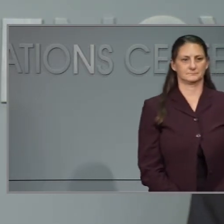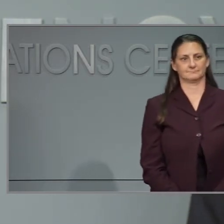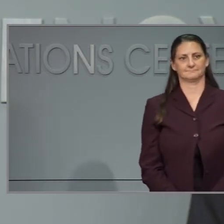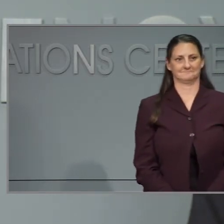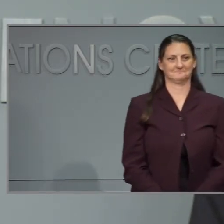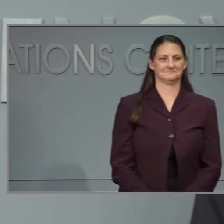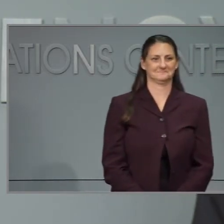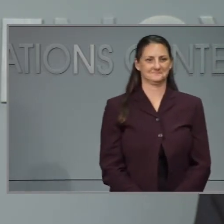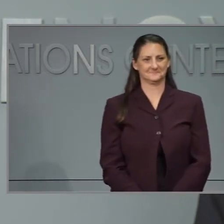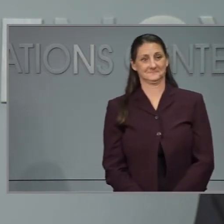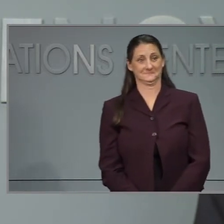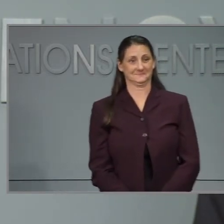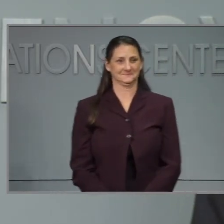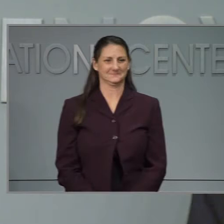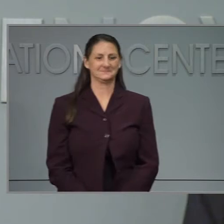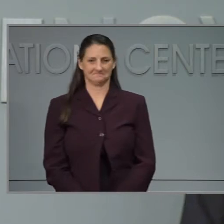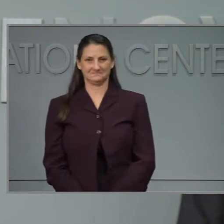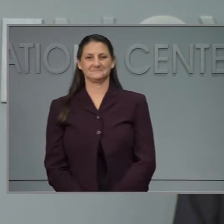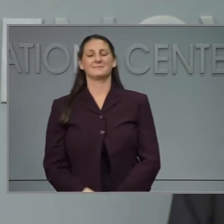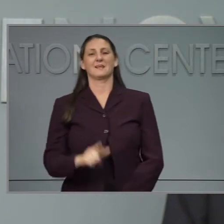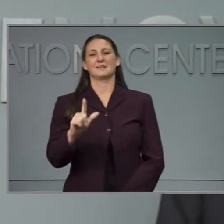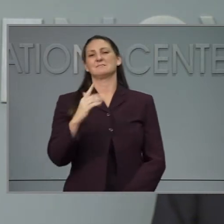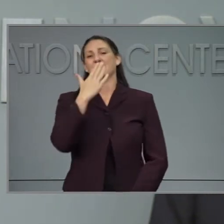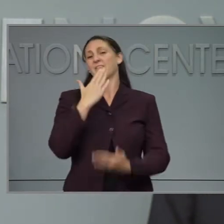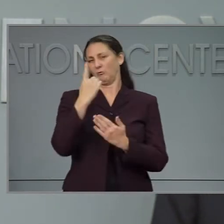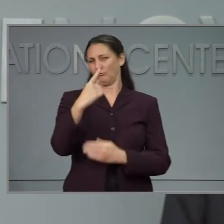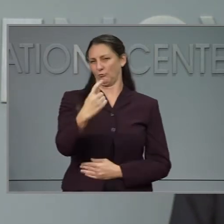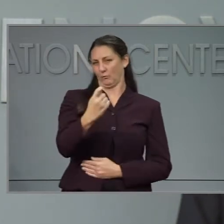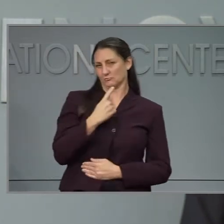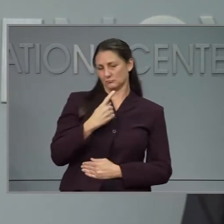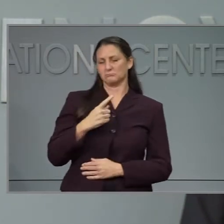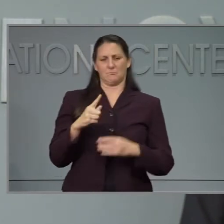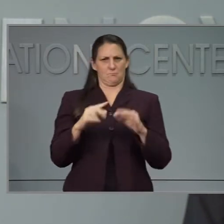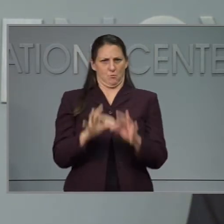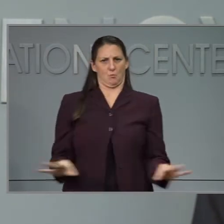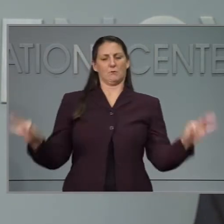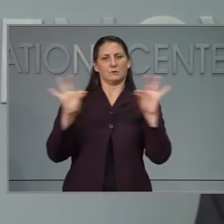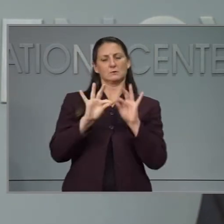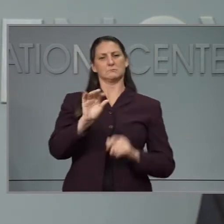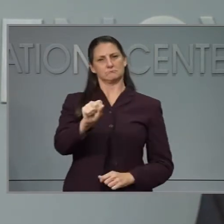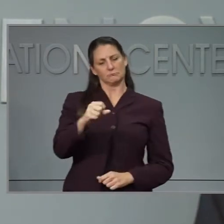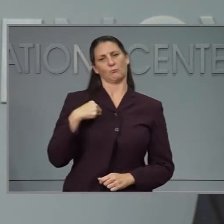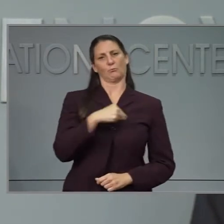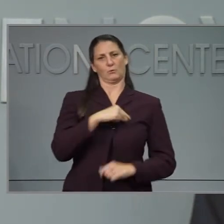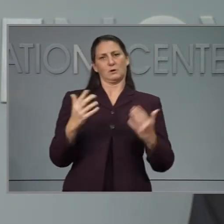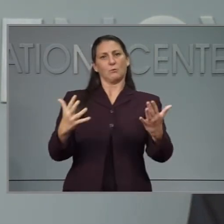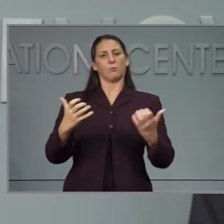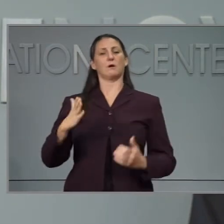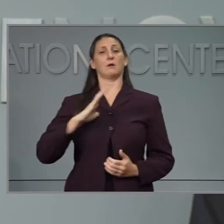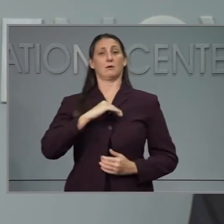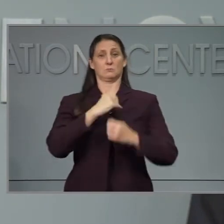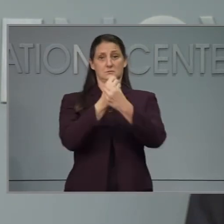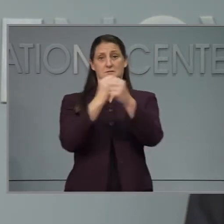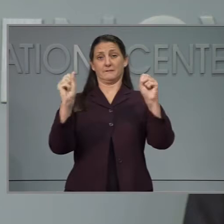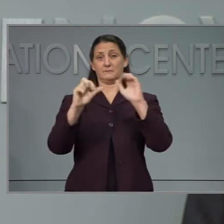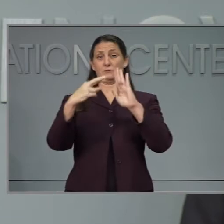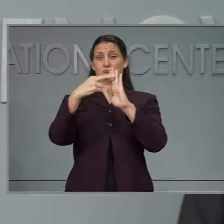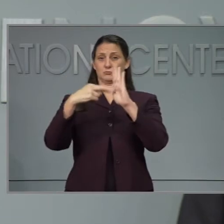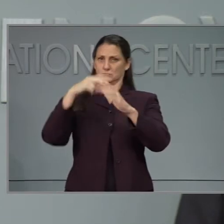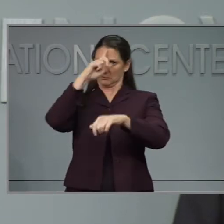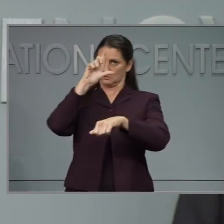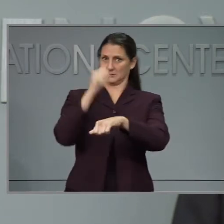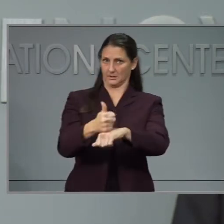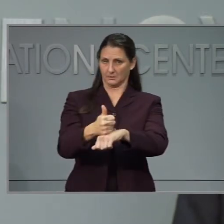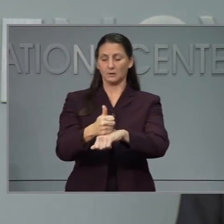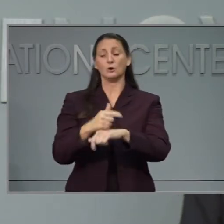queríamos cerciorarnos de que tuviéramos protocolos de seguridad establecidos, porque estas son actividades que tienen